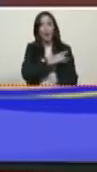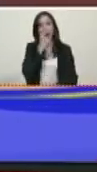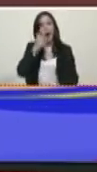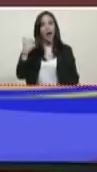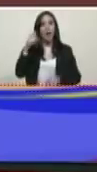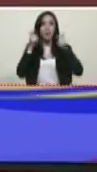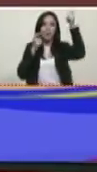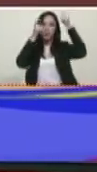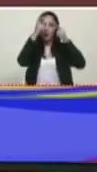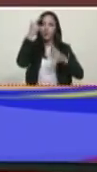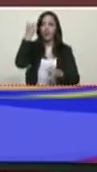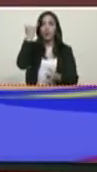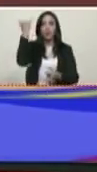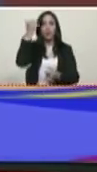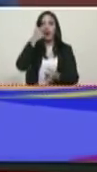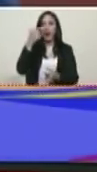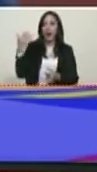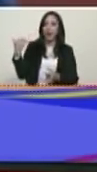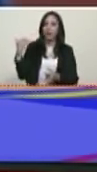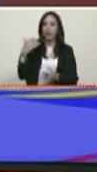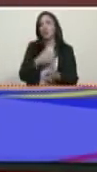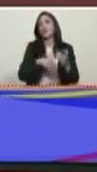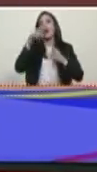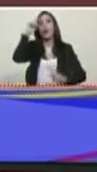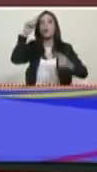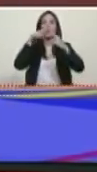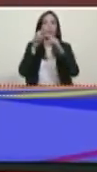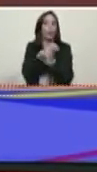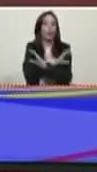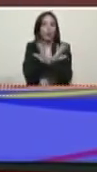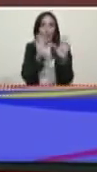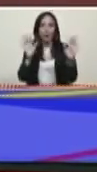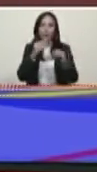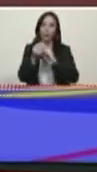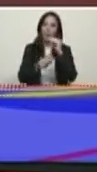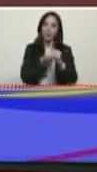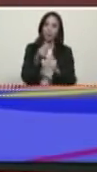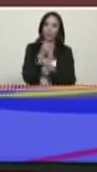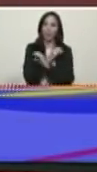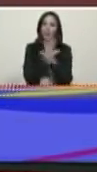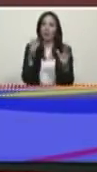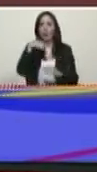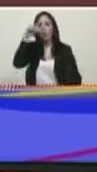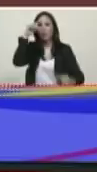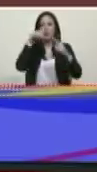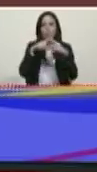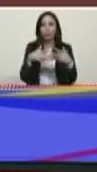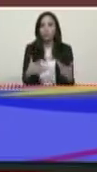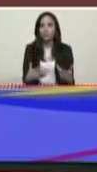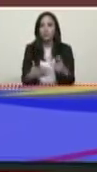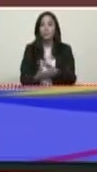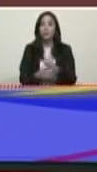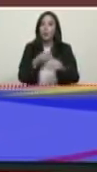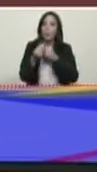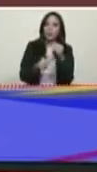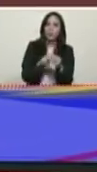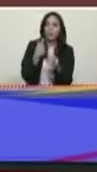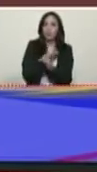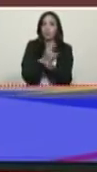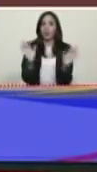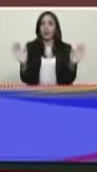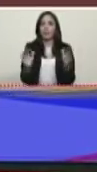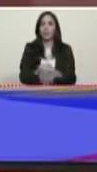comandante hugo chávez el objetivo debe quedar claro que estamos buscando el objetivo debe quedar claro